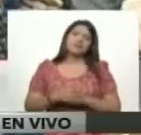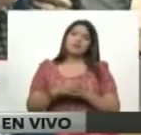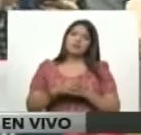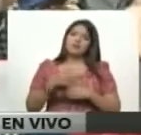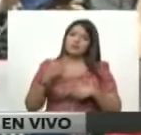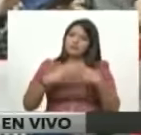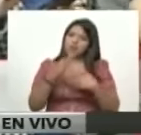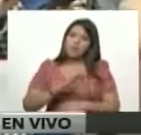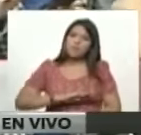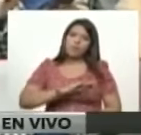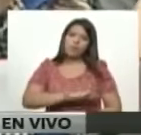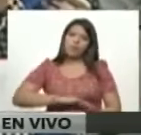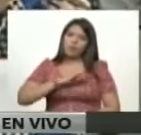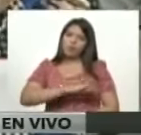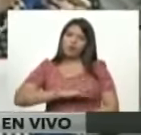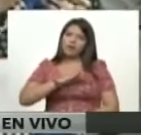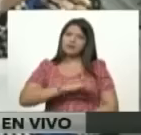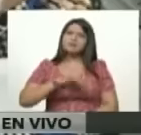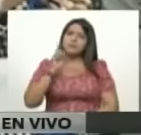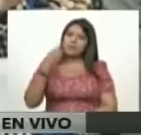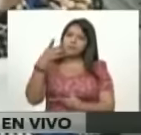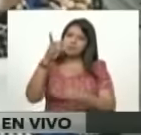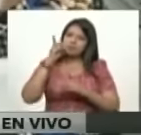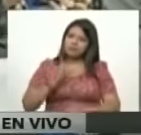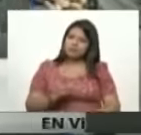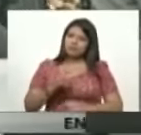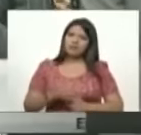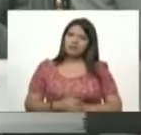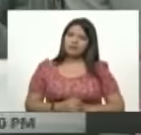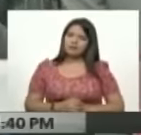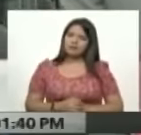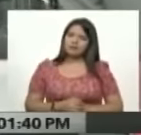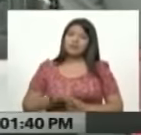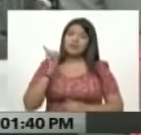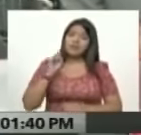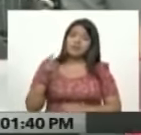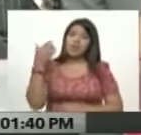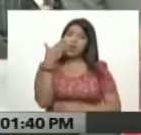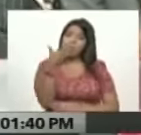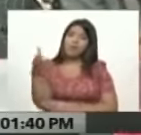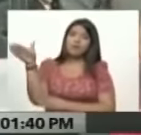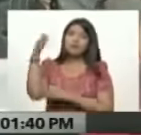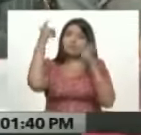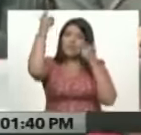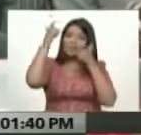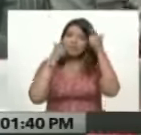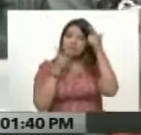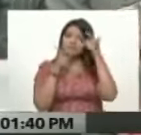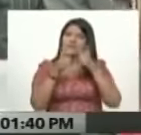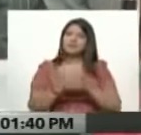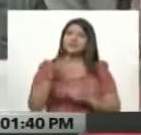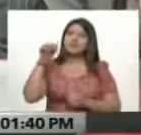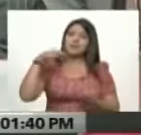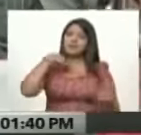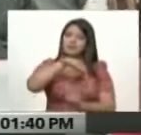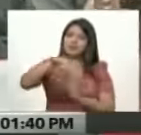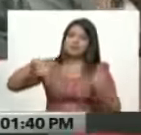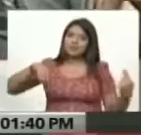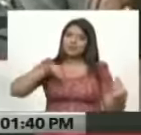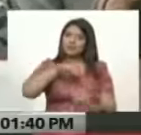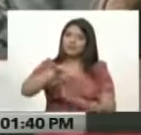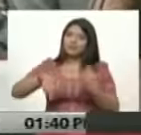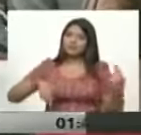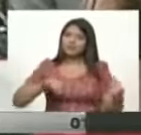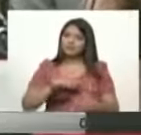moral, caminos de dignidad, que no levante las banderas de Hugo Chávez y de esta revolución. Diputado Carreño,